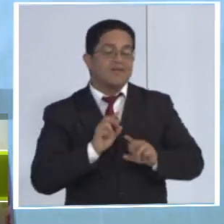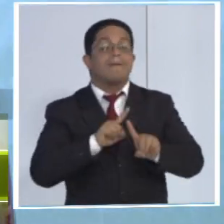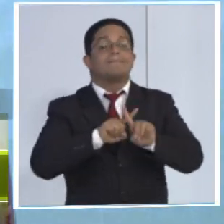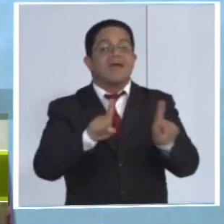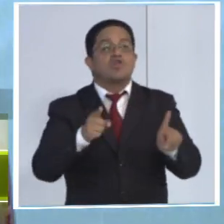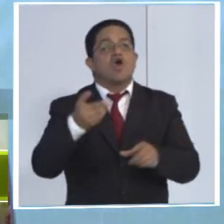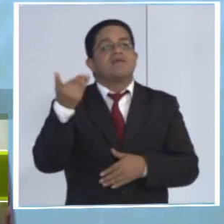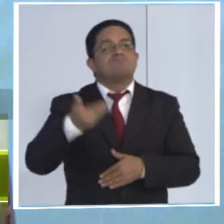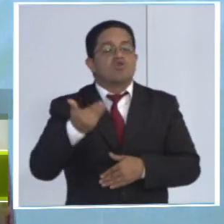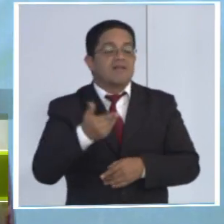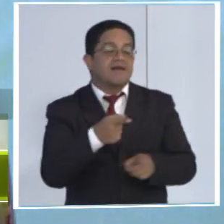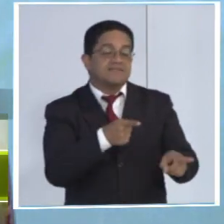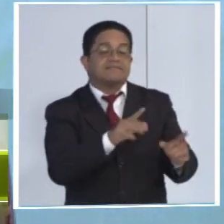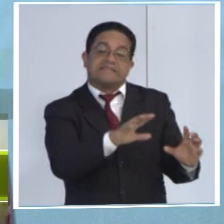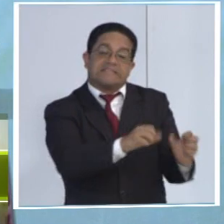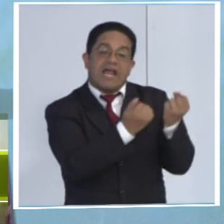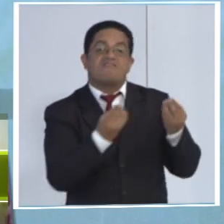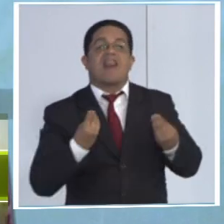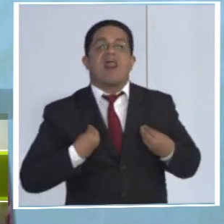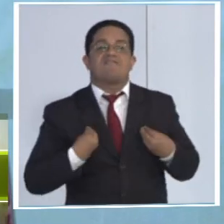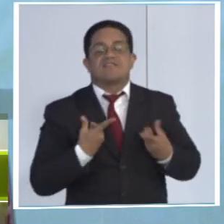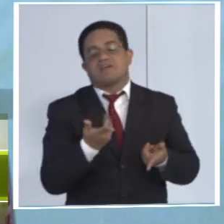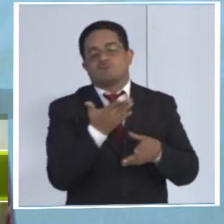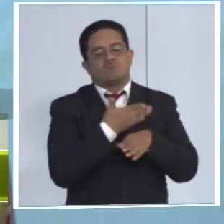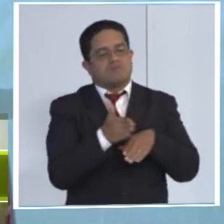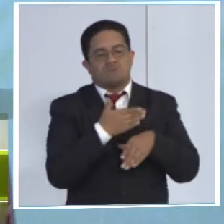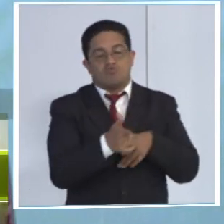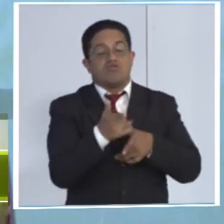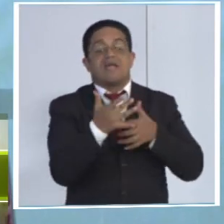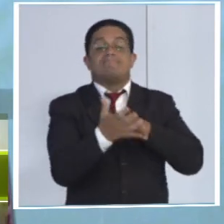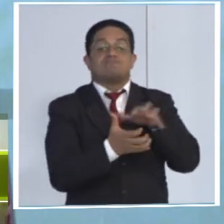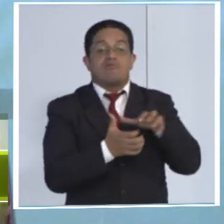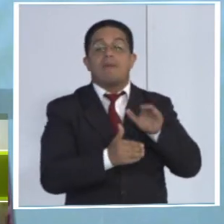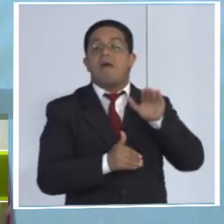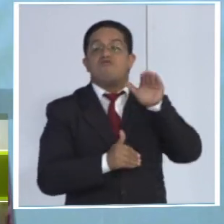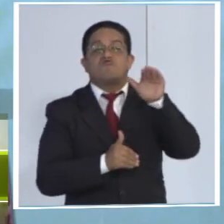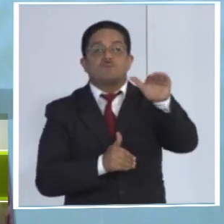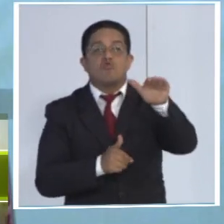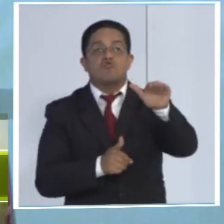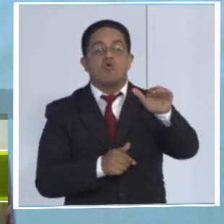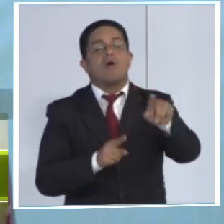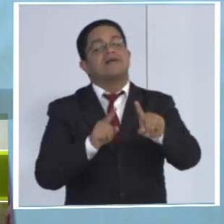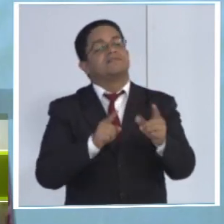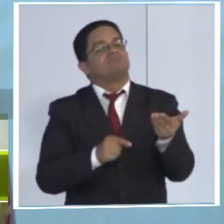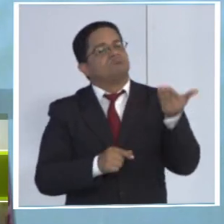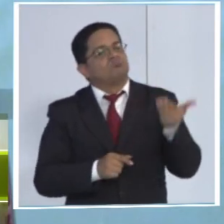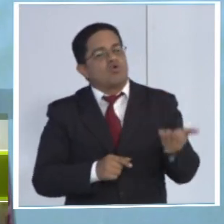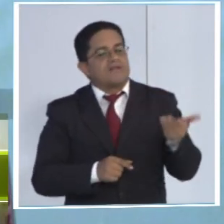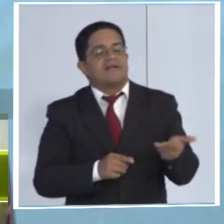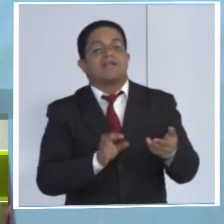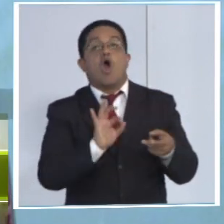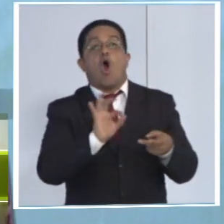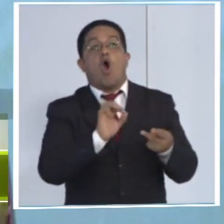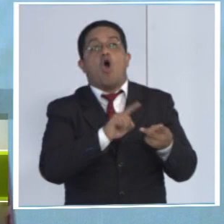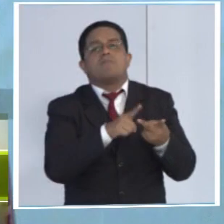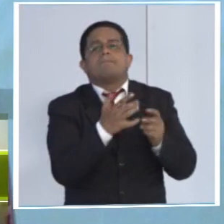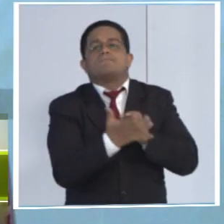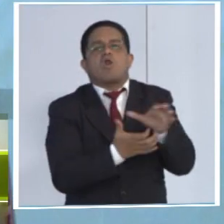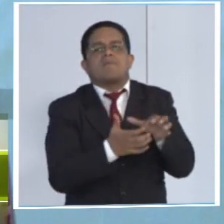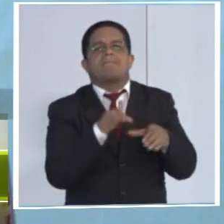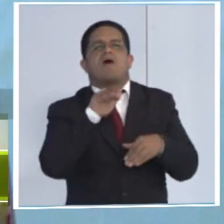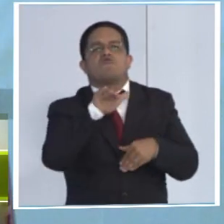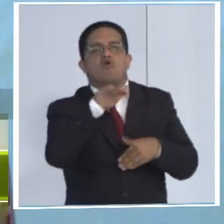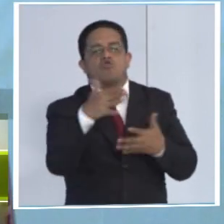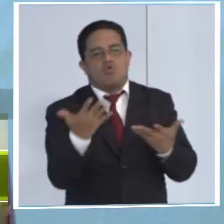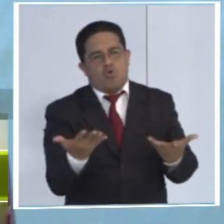es preservar la vida del paciente, a pesar de la secuela neurológica que pueda quedar el paciente o el defecto que pueda quedar después de algún tipo de